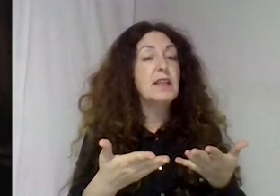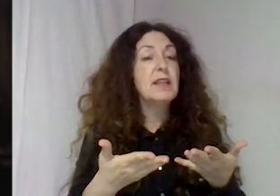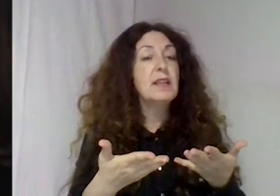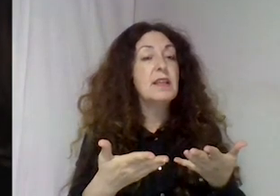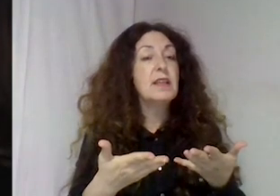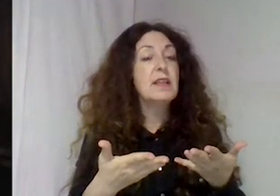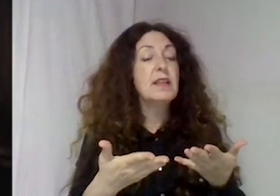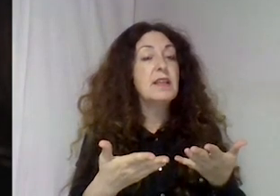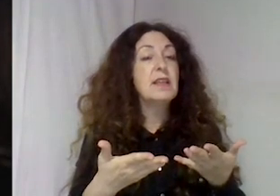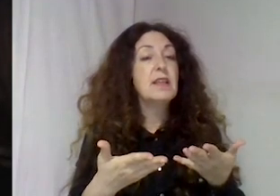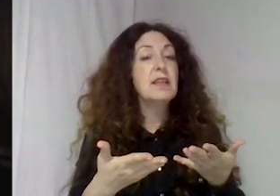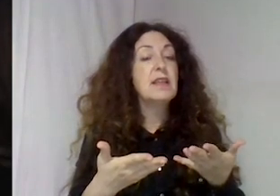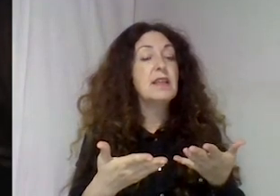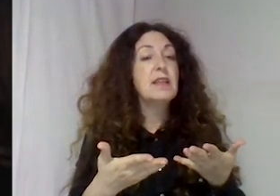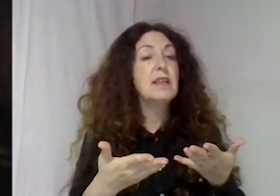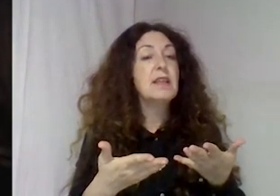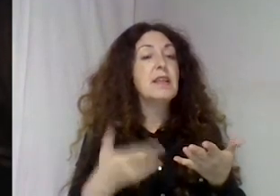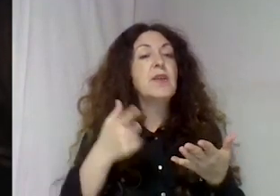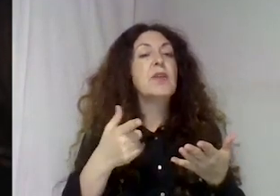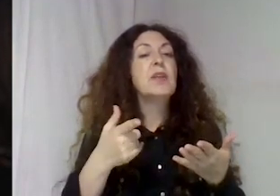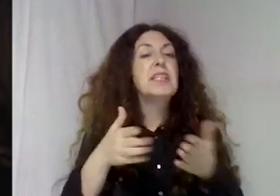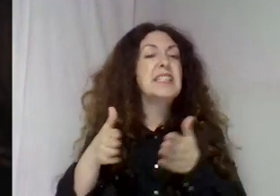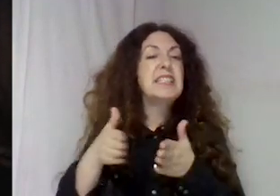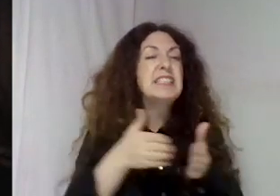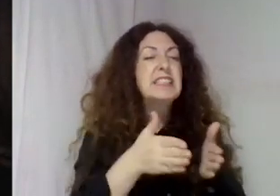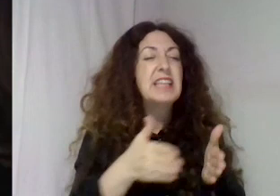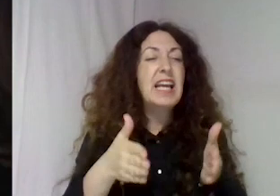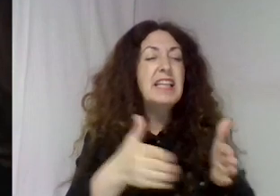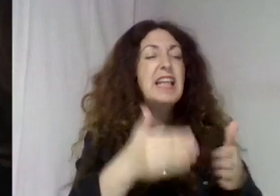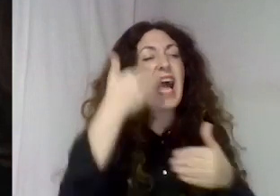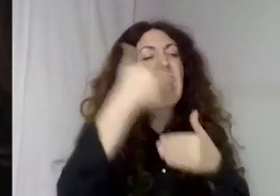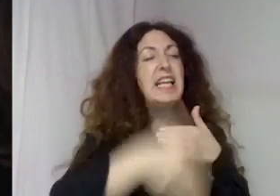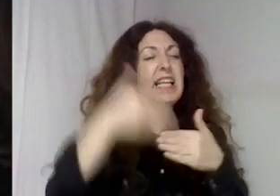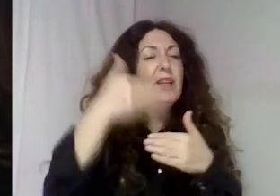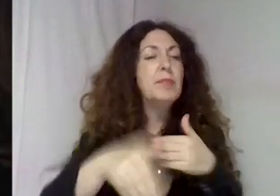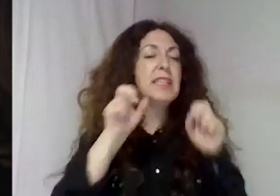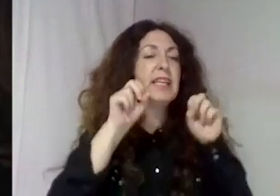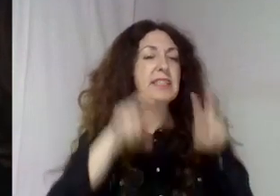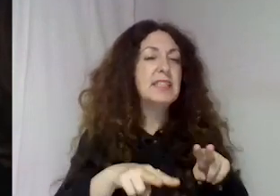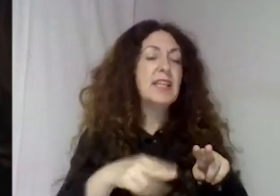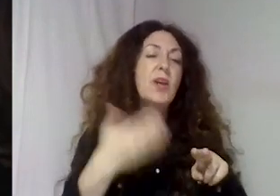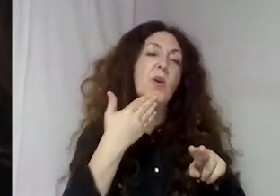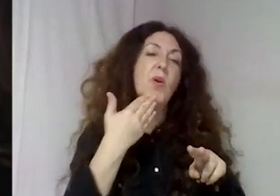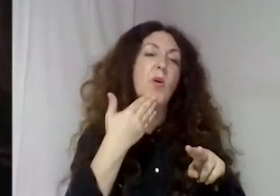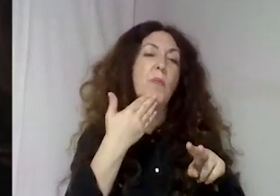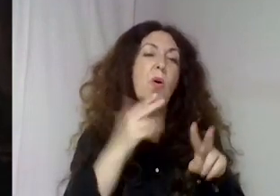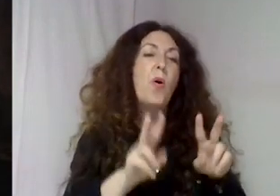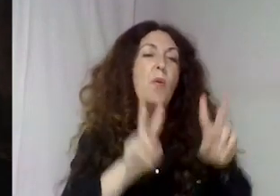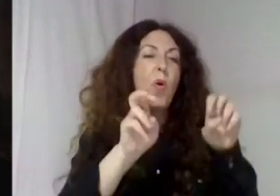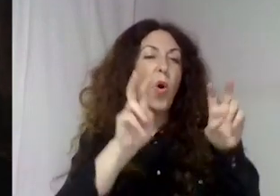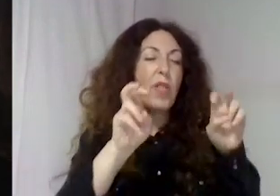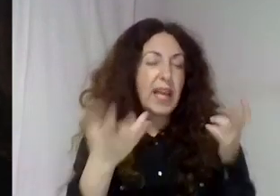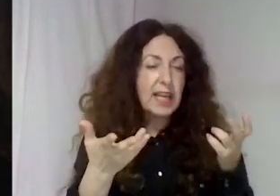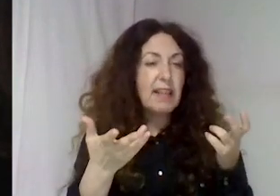ser asesino, sino además de lo que ha dicho Xavier, bueno, pues todos damos por hecho, los tres son grandísimos artistas,